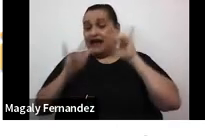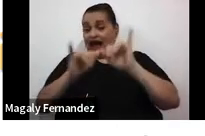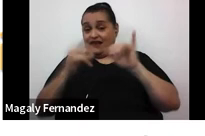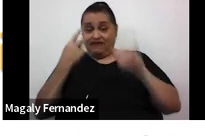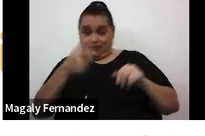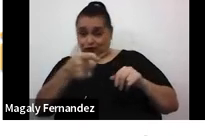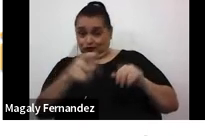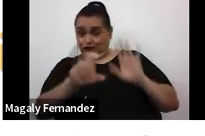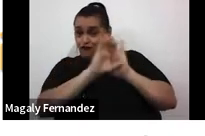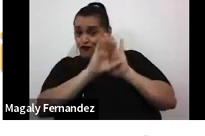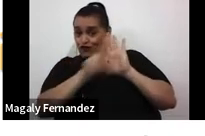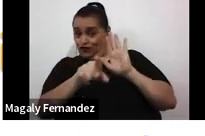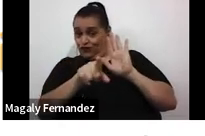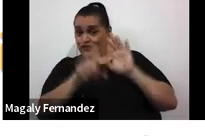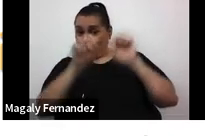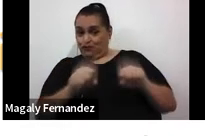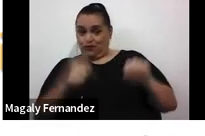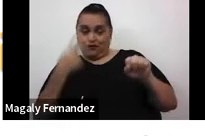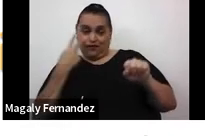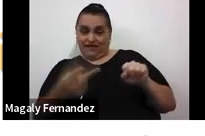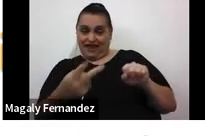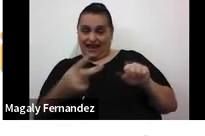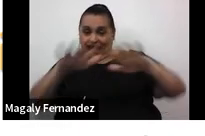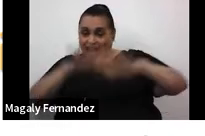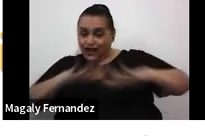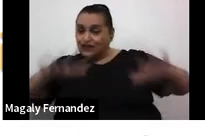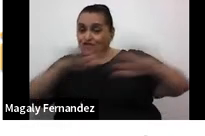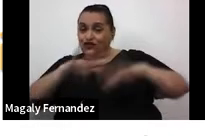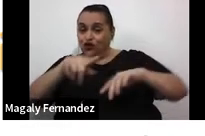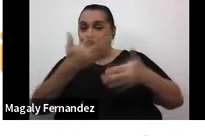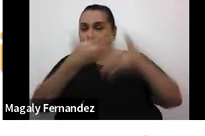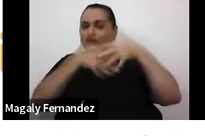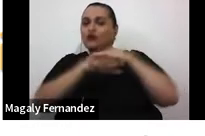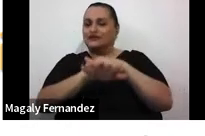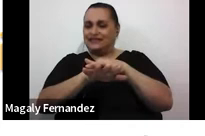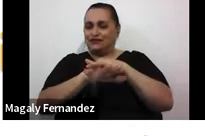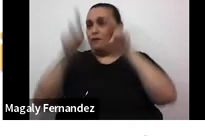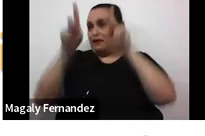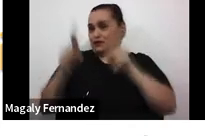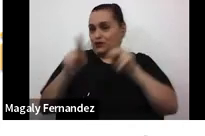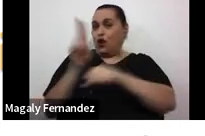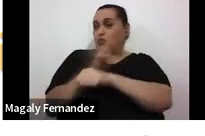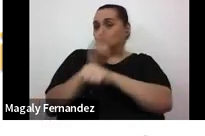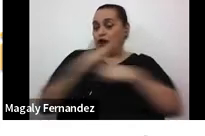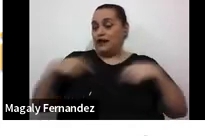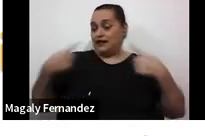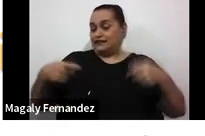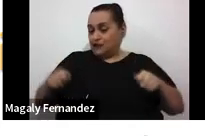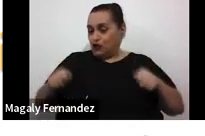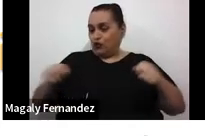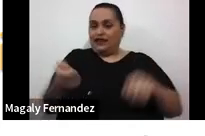como este este entorno no solamente es inclusivo para alguien usuario de silla ruedas o con bastón